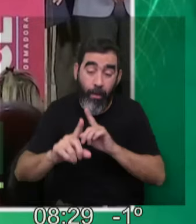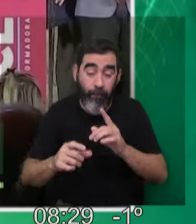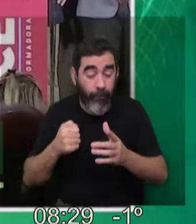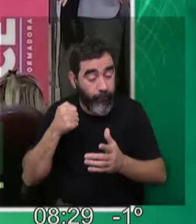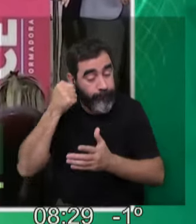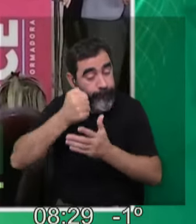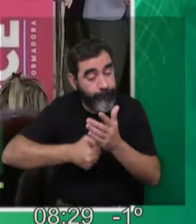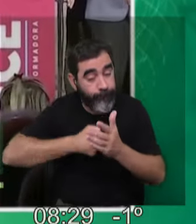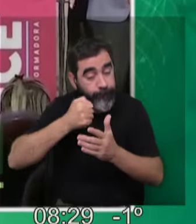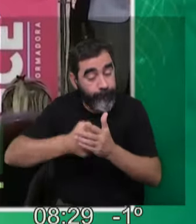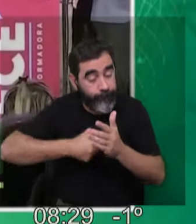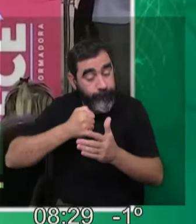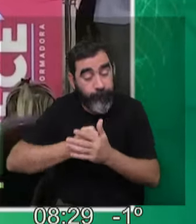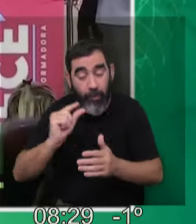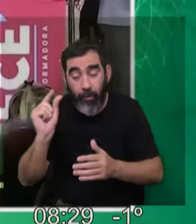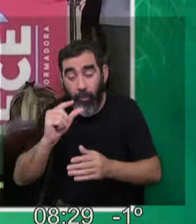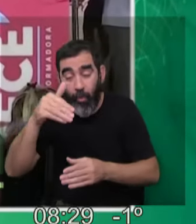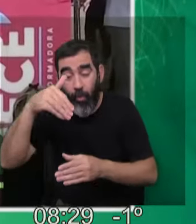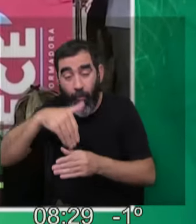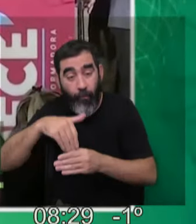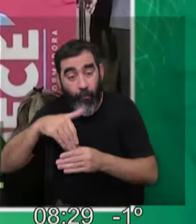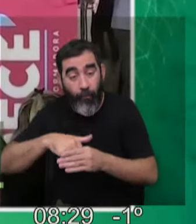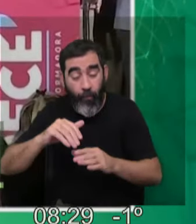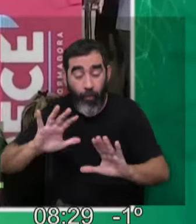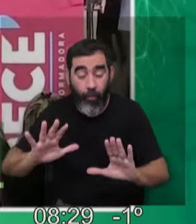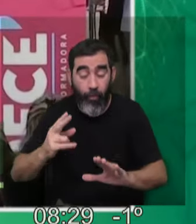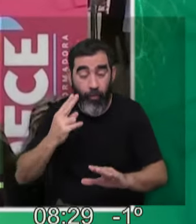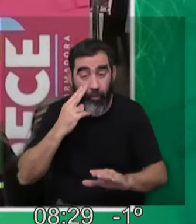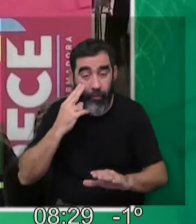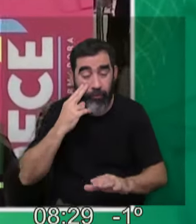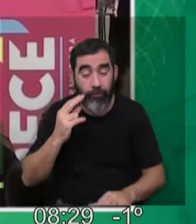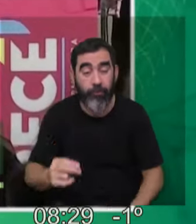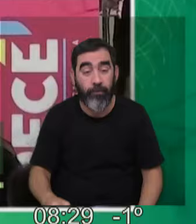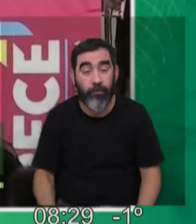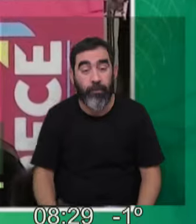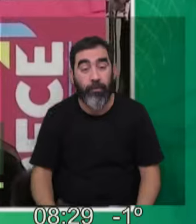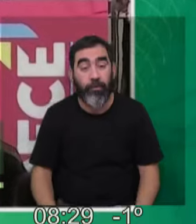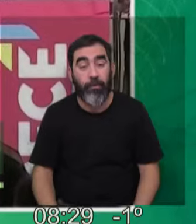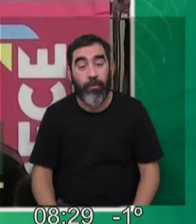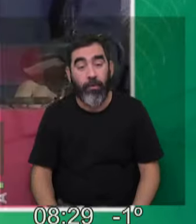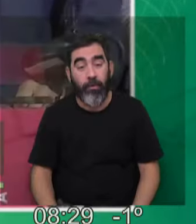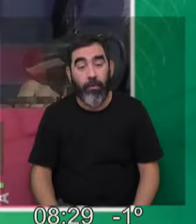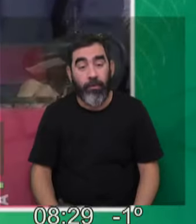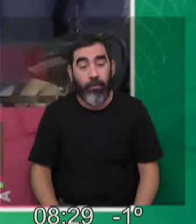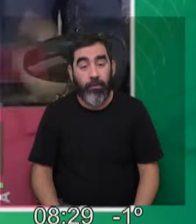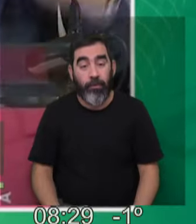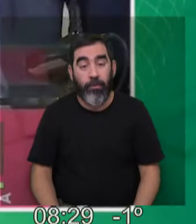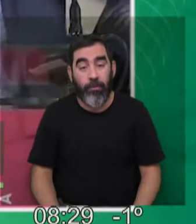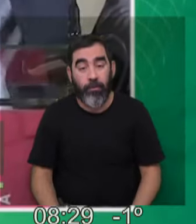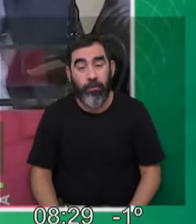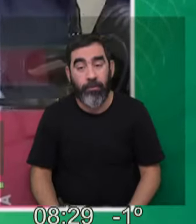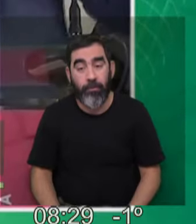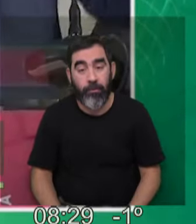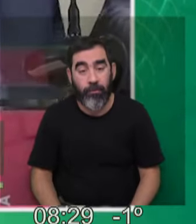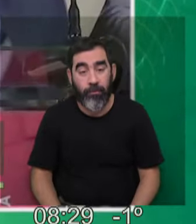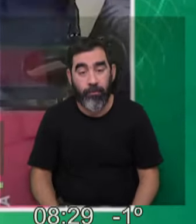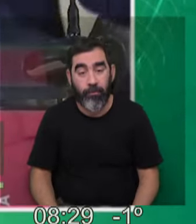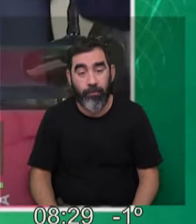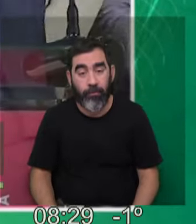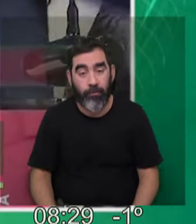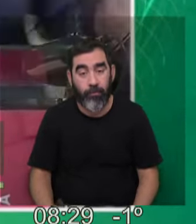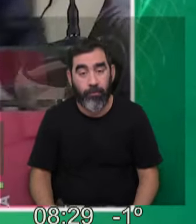pelear, pues son periodos invernales, como se ha pasado en los últimos años. De modo que es probado en esa